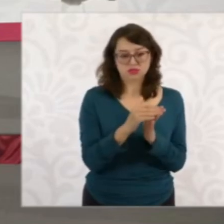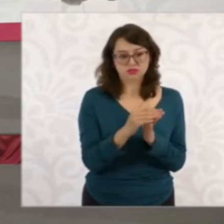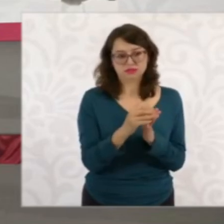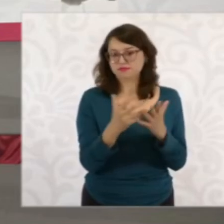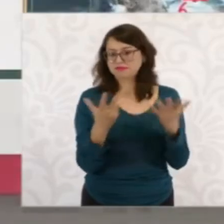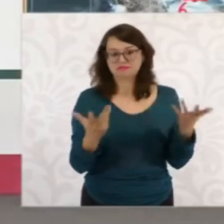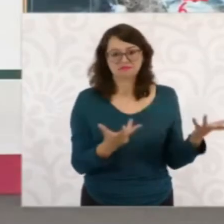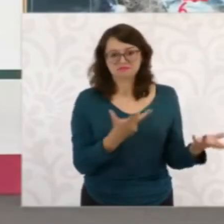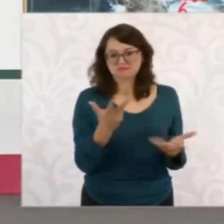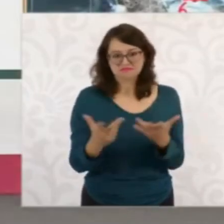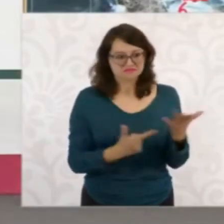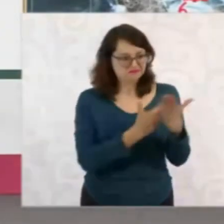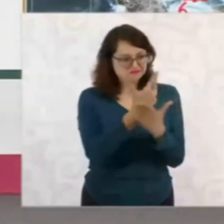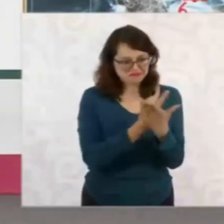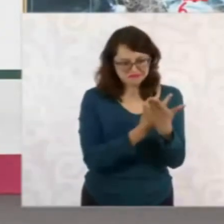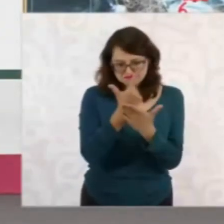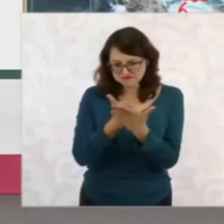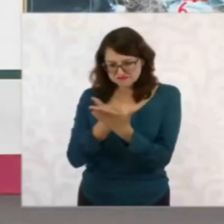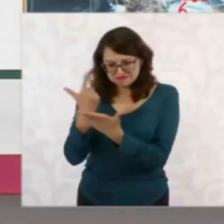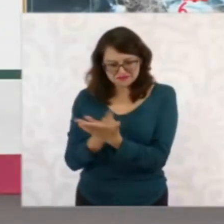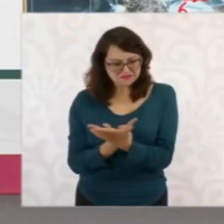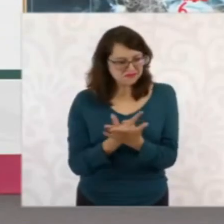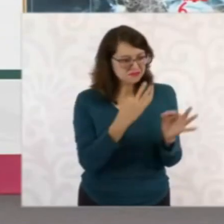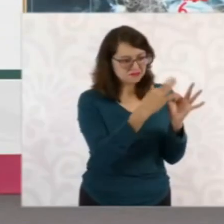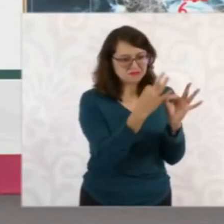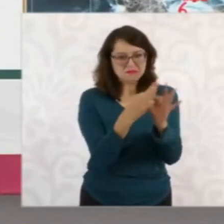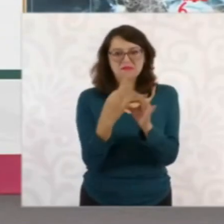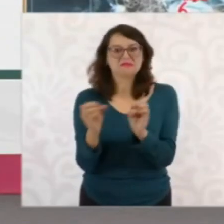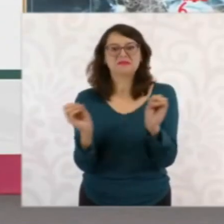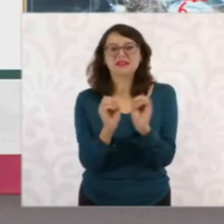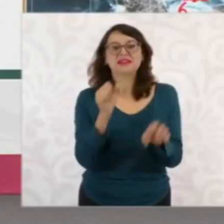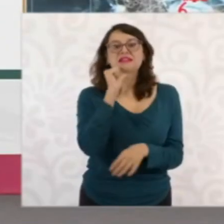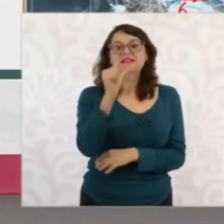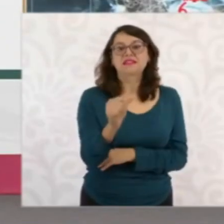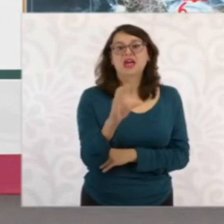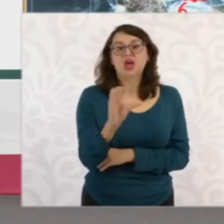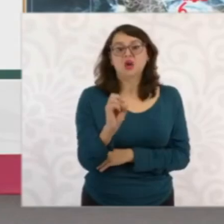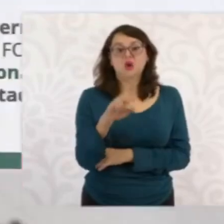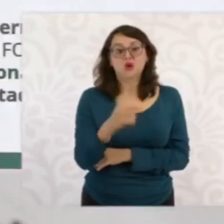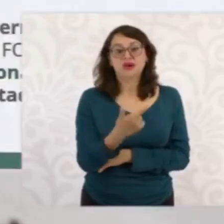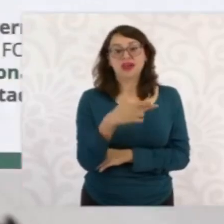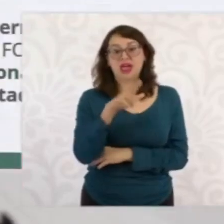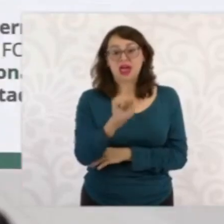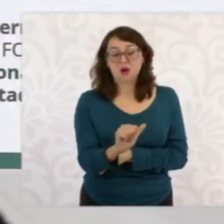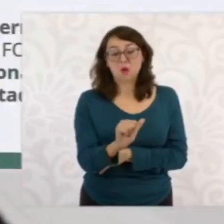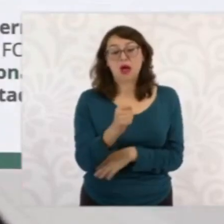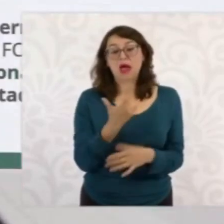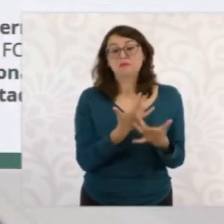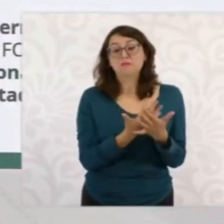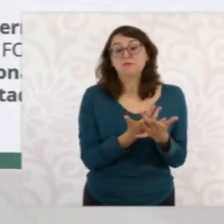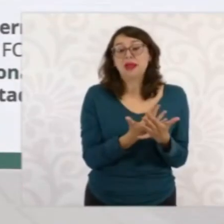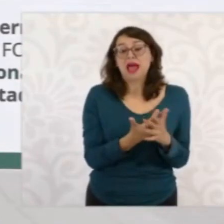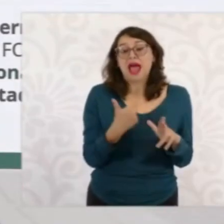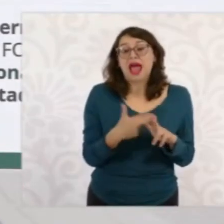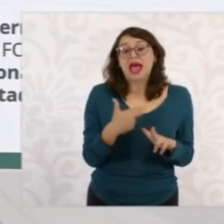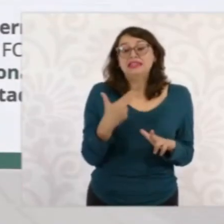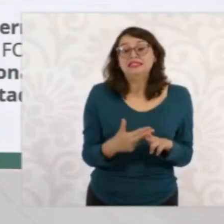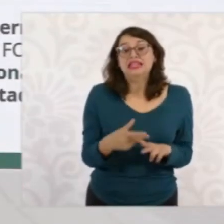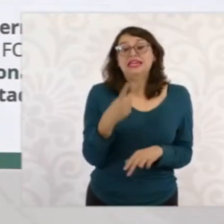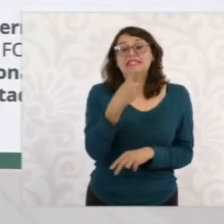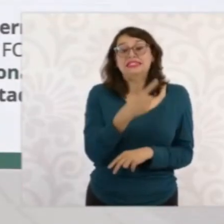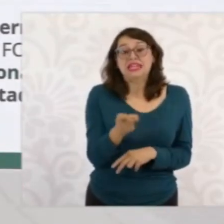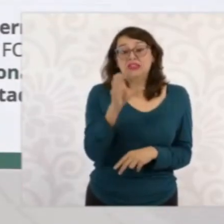no se podía comprobar, no estaba debidamente comprobado. Con agua tardó 161 días, ya que había